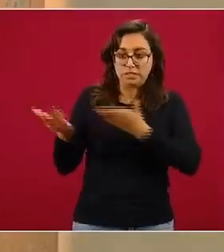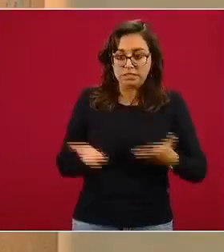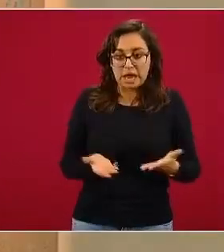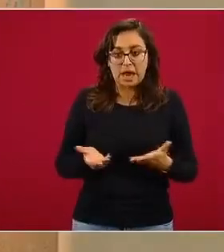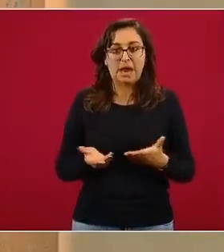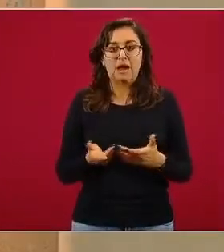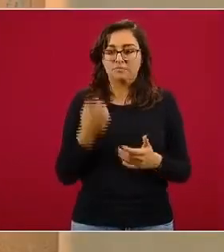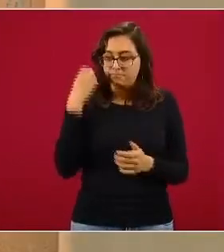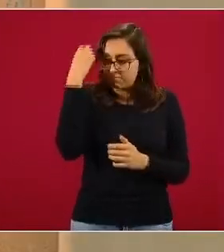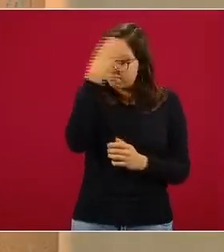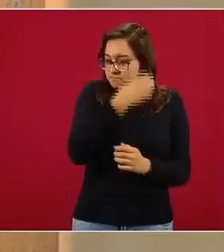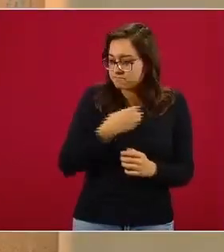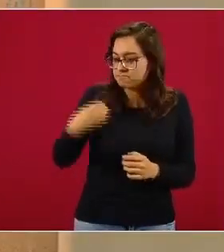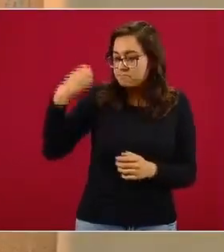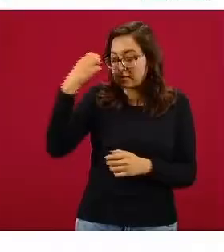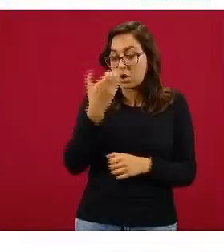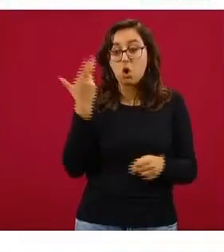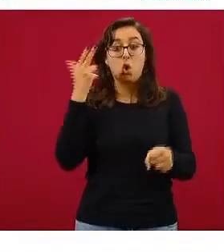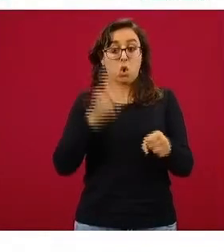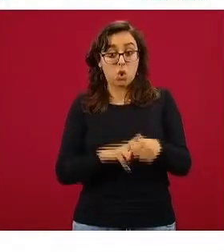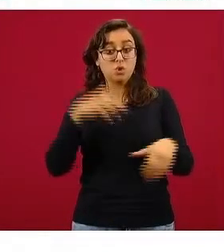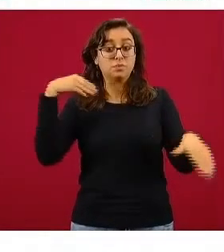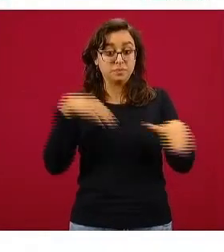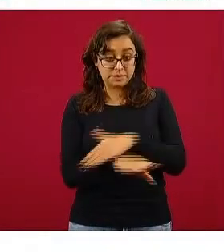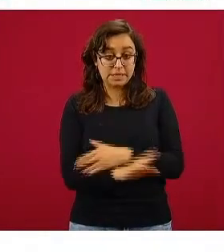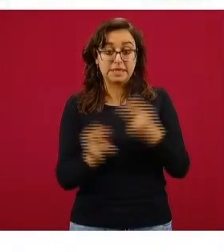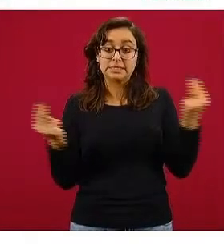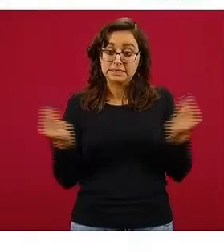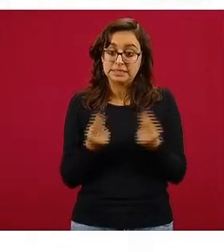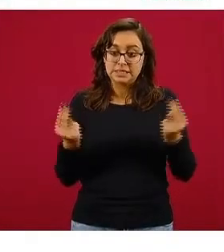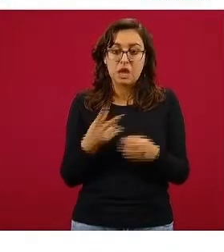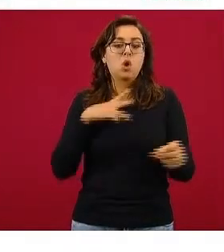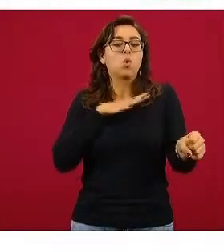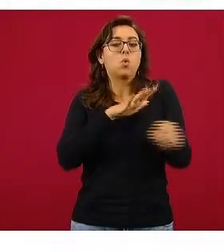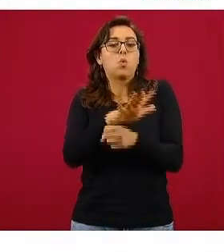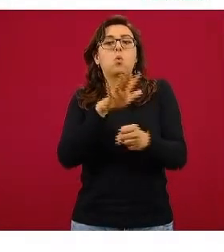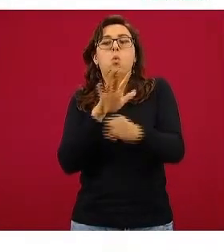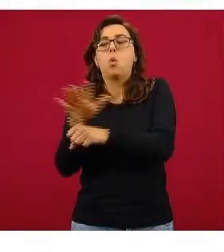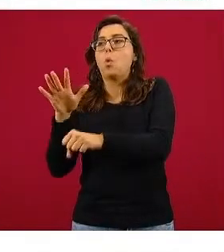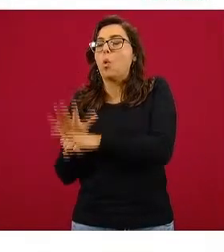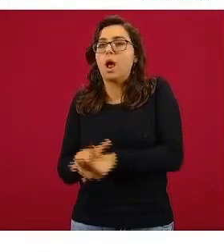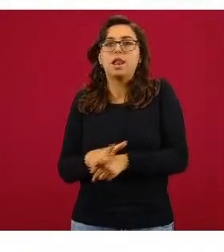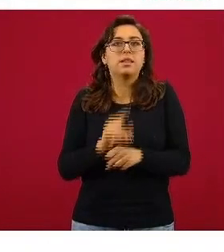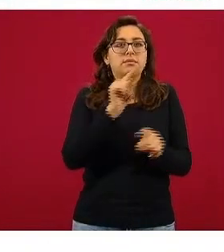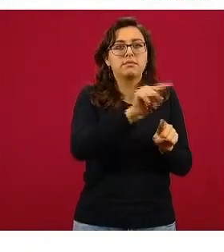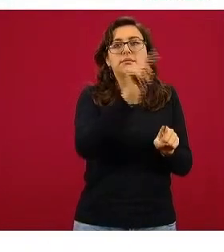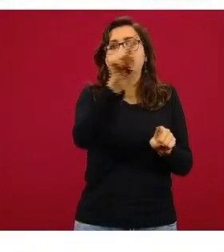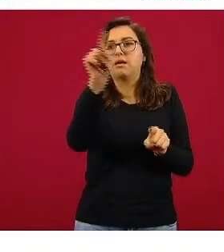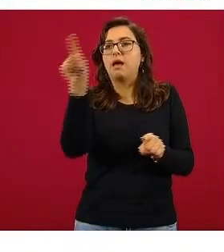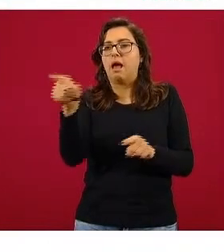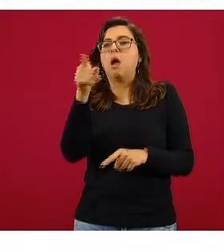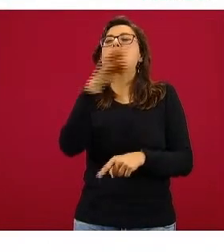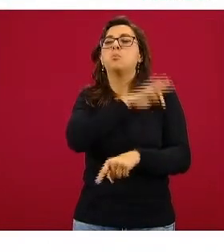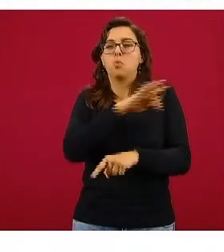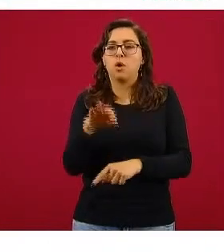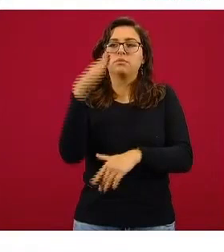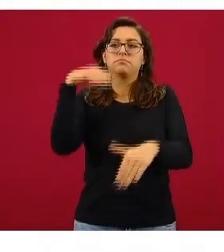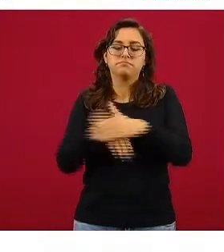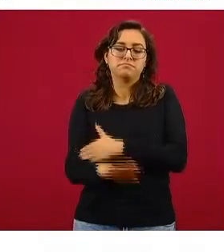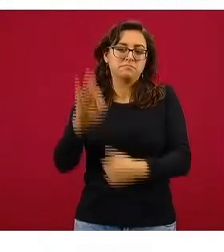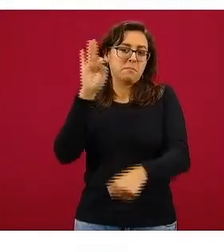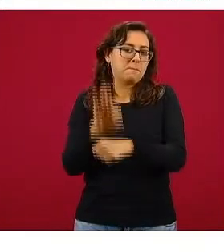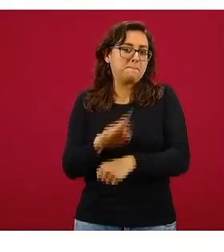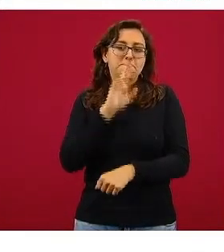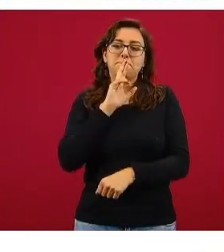se puede evaluar, y si requiere hospitalización, tener claro cuáles son las unidades que van a estar seleccionadas para una mejor hospitalización,